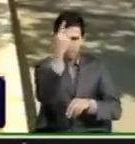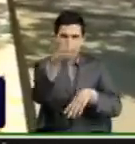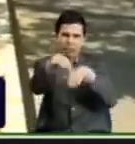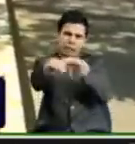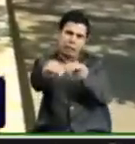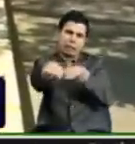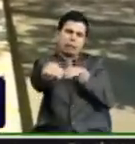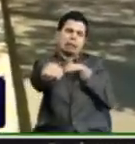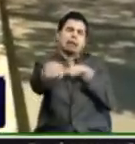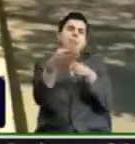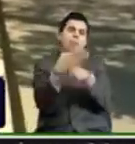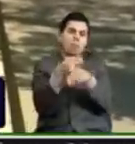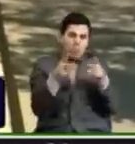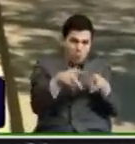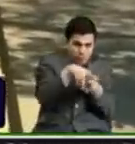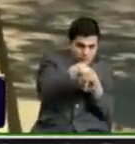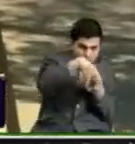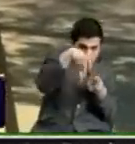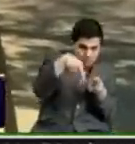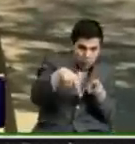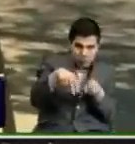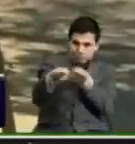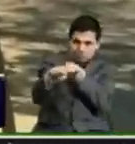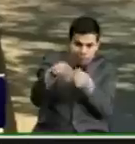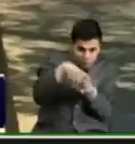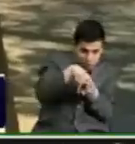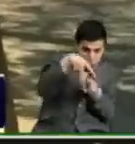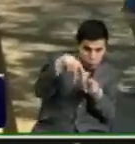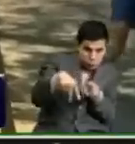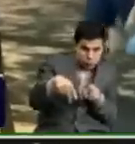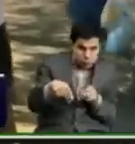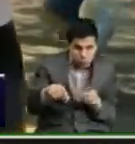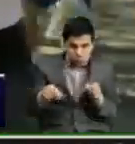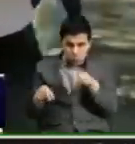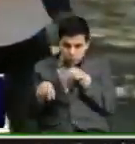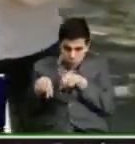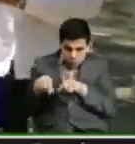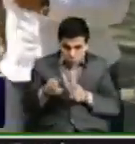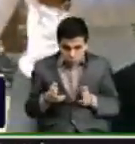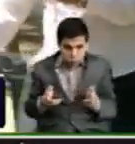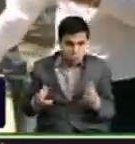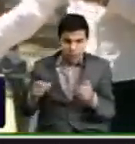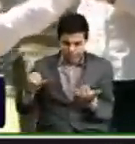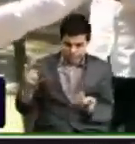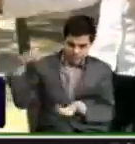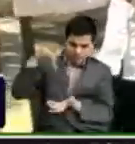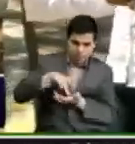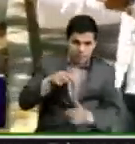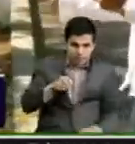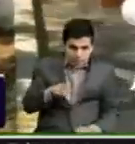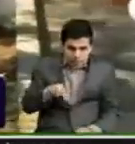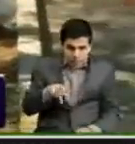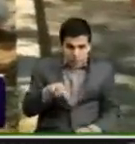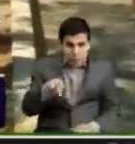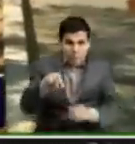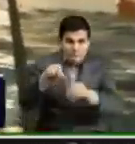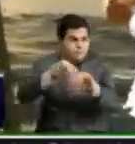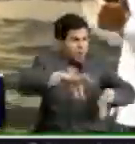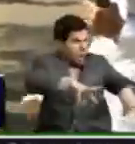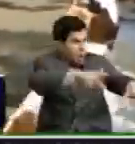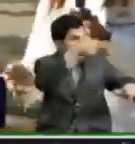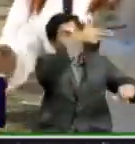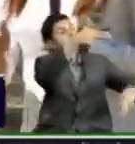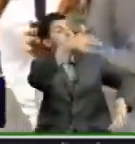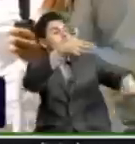los ladrones se bajaron de las motos. Dos de ellos cogieron por el separador en el que estamos en estos momentos. Huyeron por este